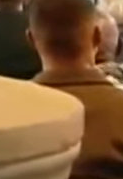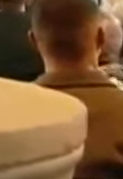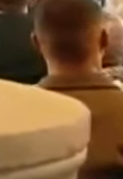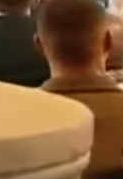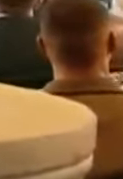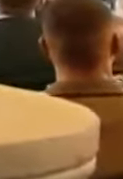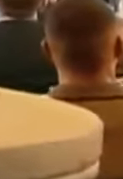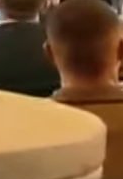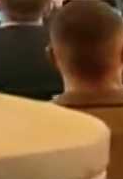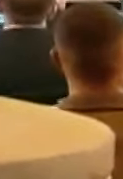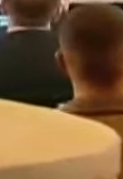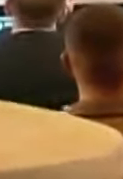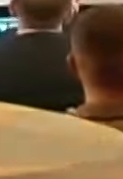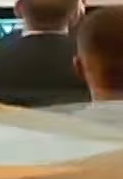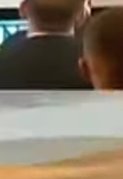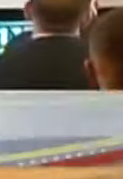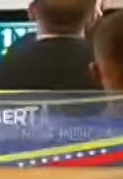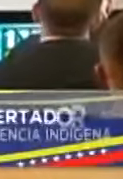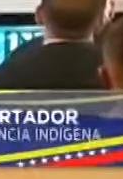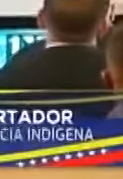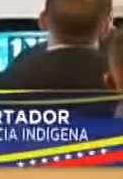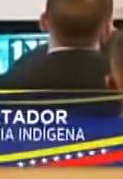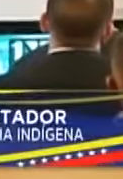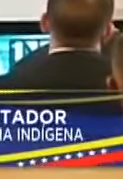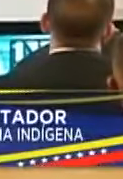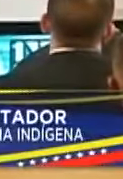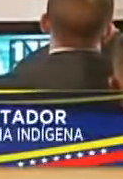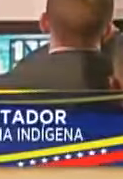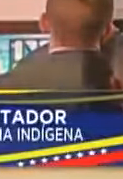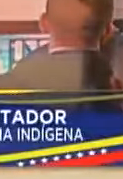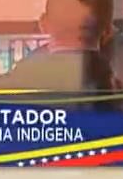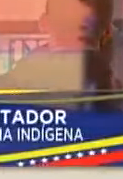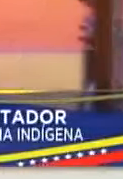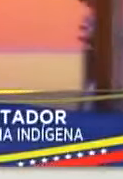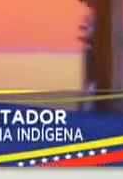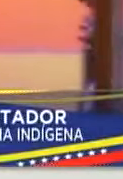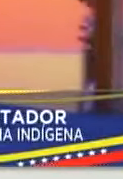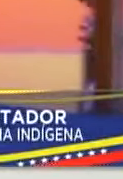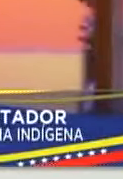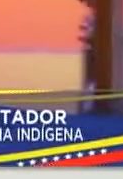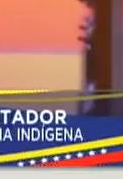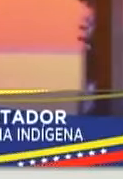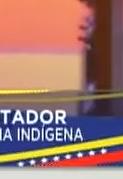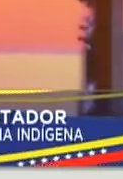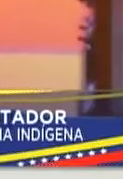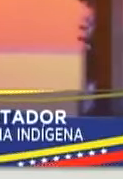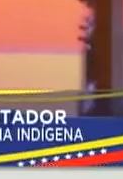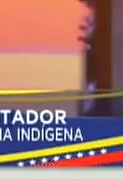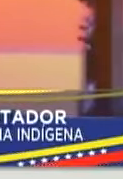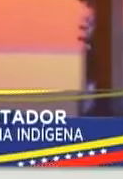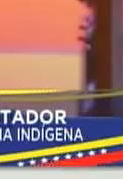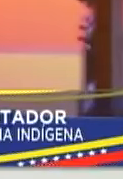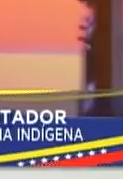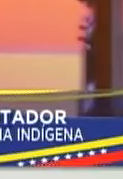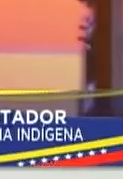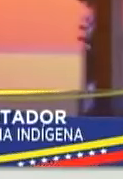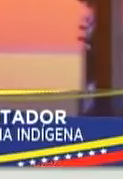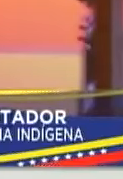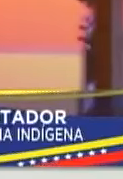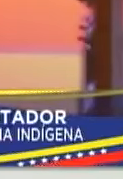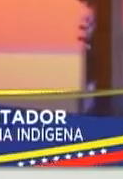Le damos las gracias al primer ministro de San Vicente y las Granadinas, Juan